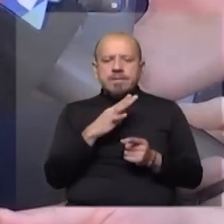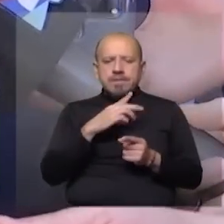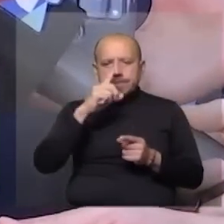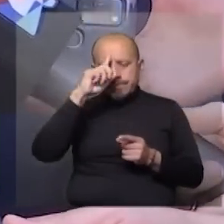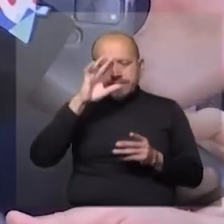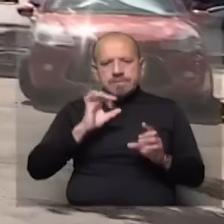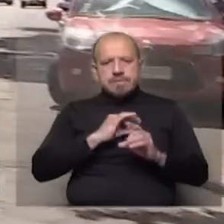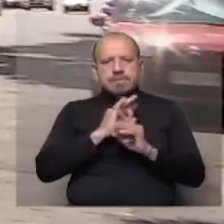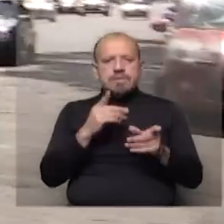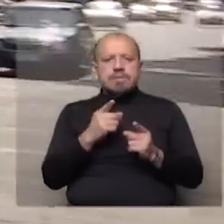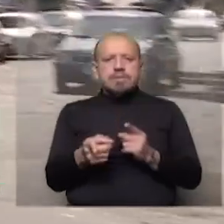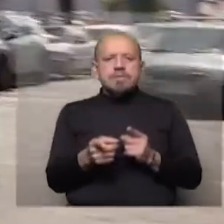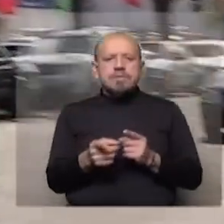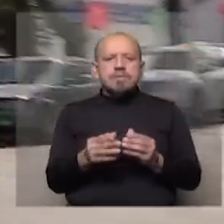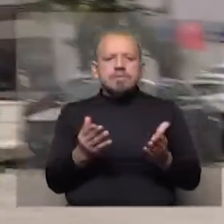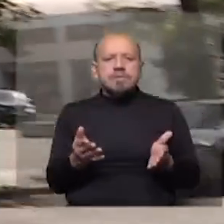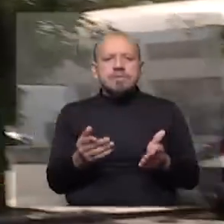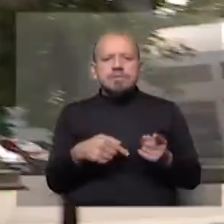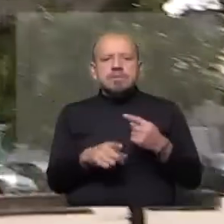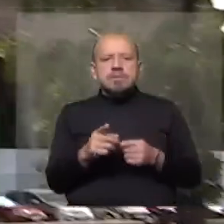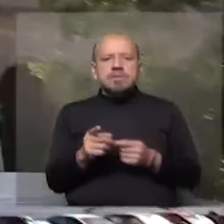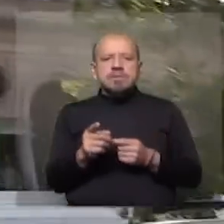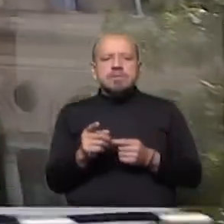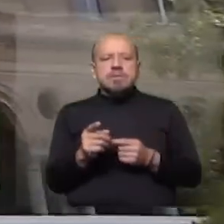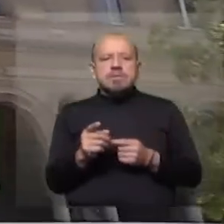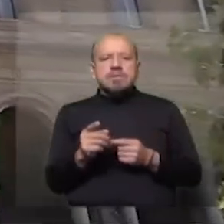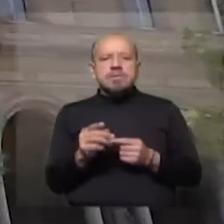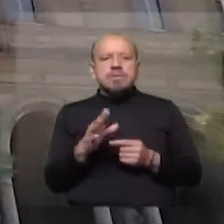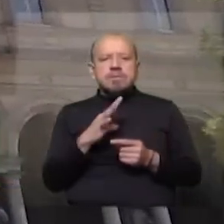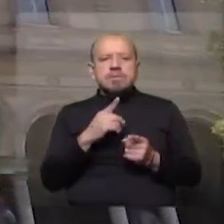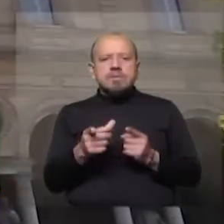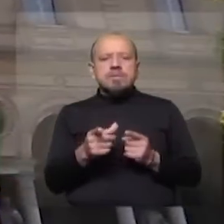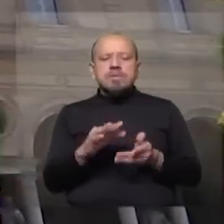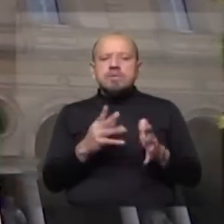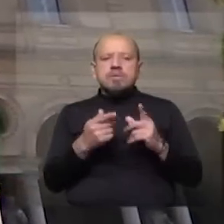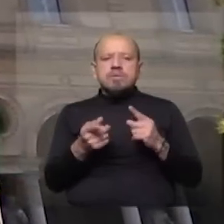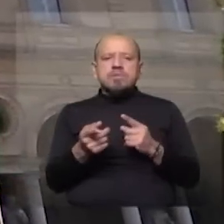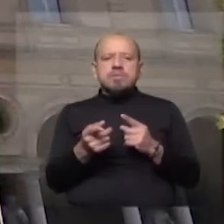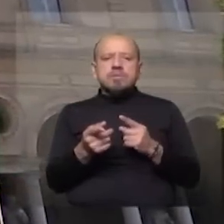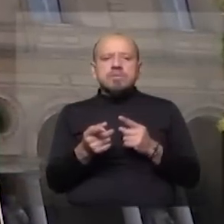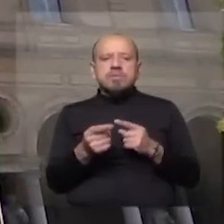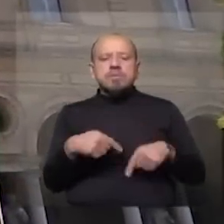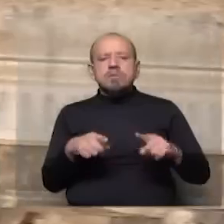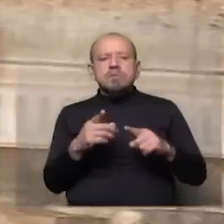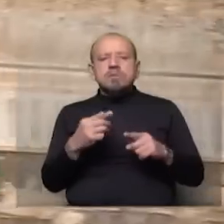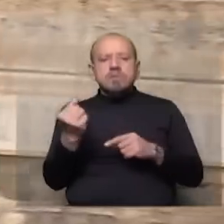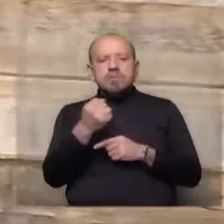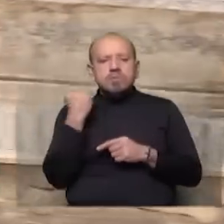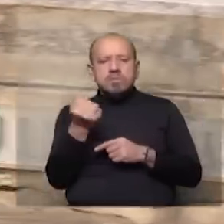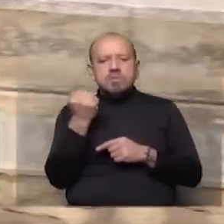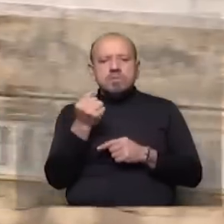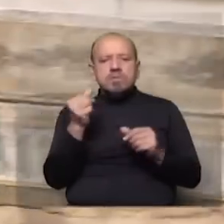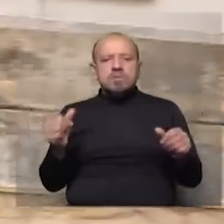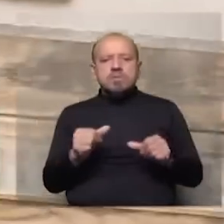claramente son frutos de decisiones ilegítimas tomadas de manera arbitraria y que fundamentalmente han